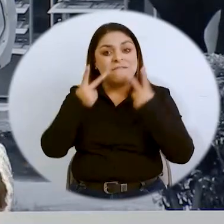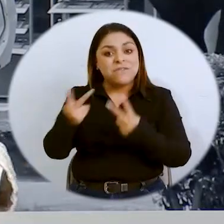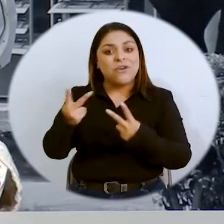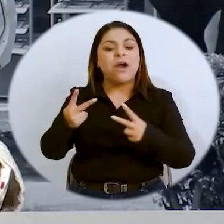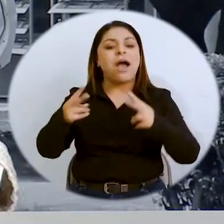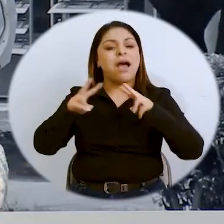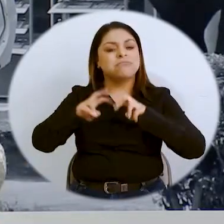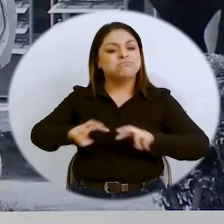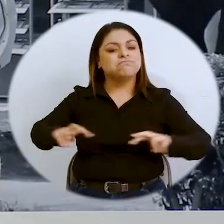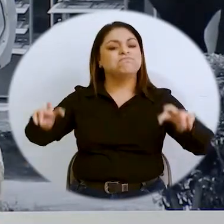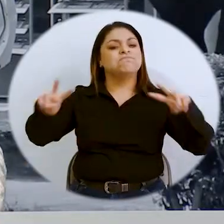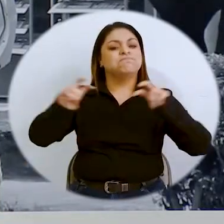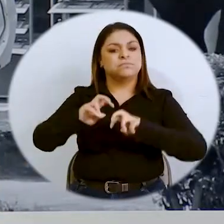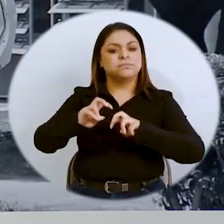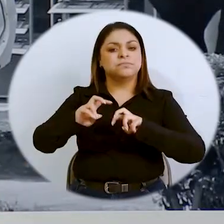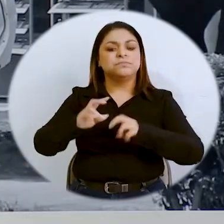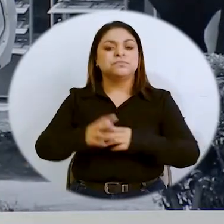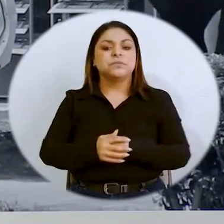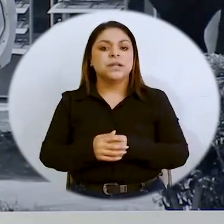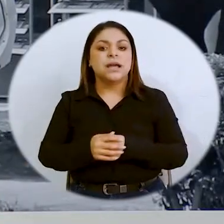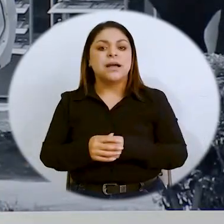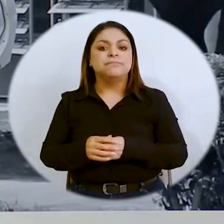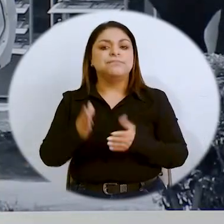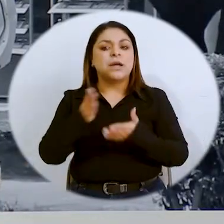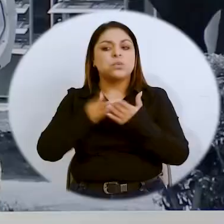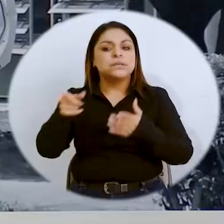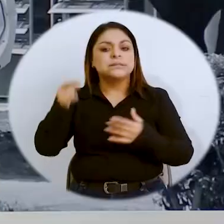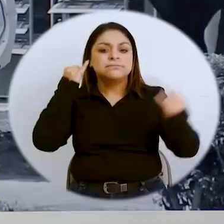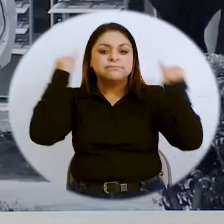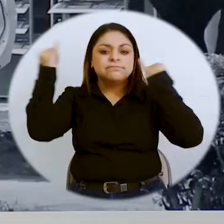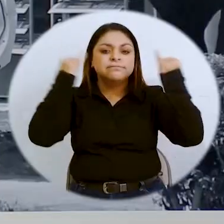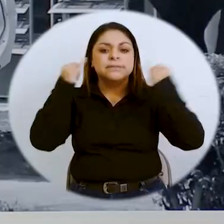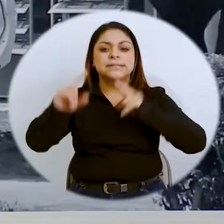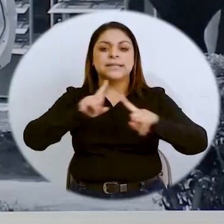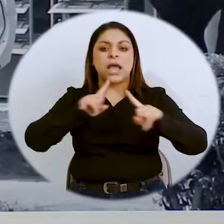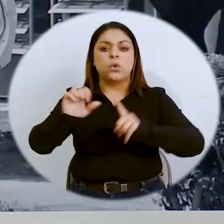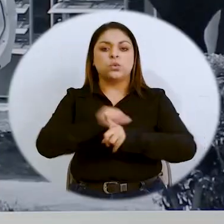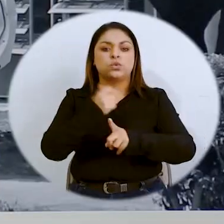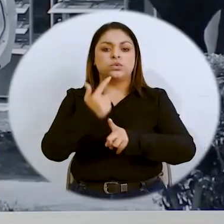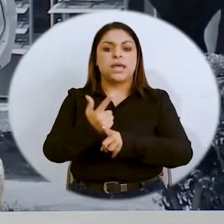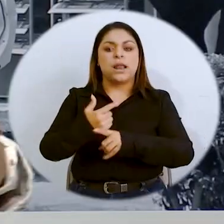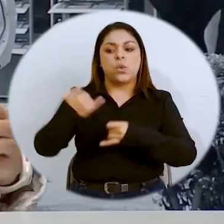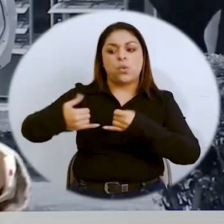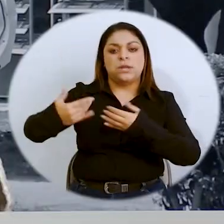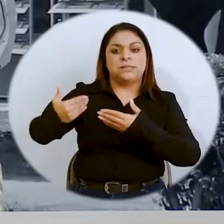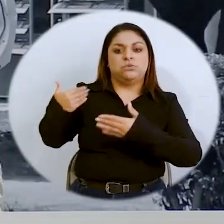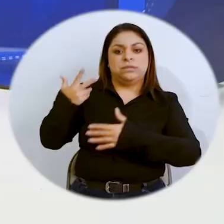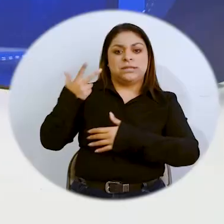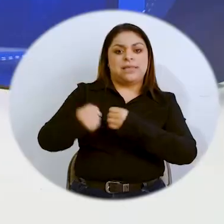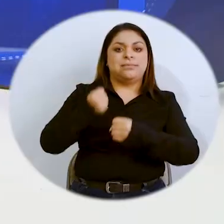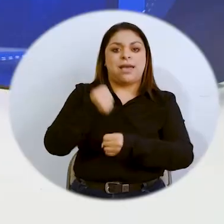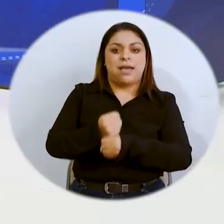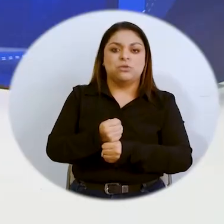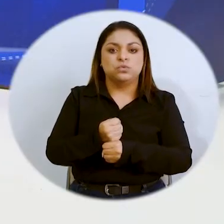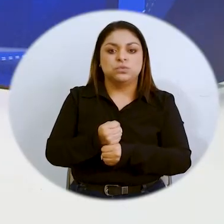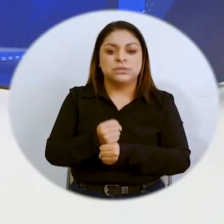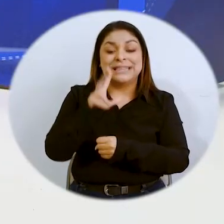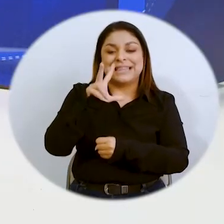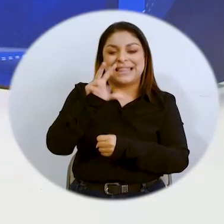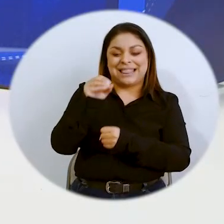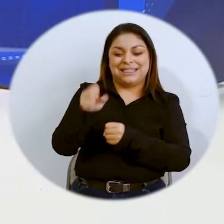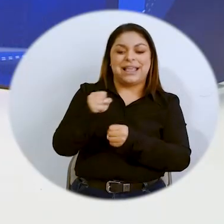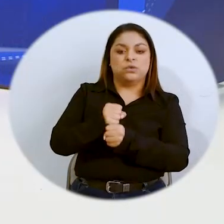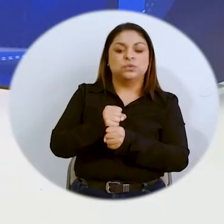visto es que analizamos en el Estado de la Nación las iniciativas de diálogo social de los últimos 30 años.